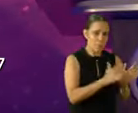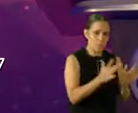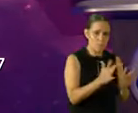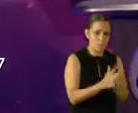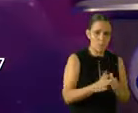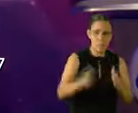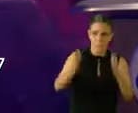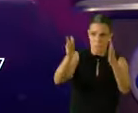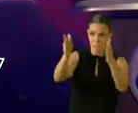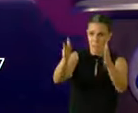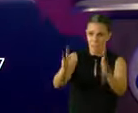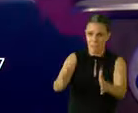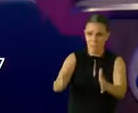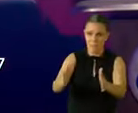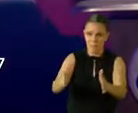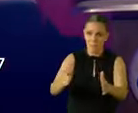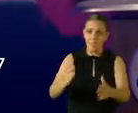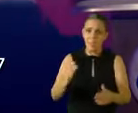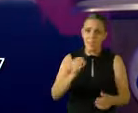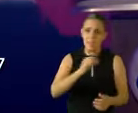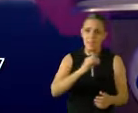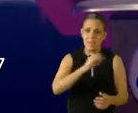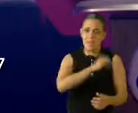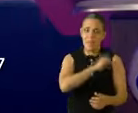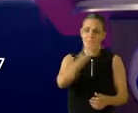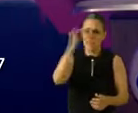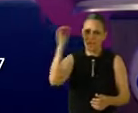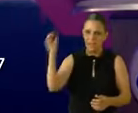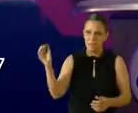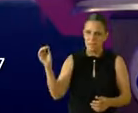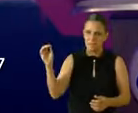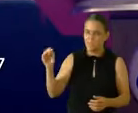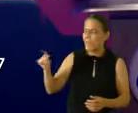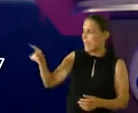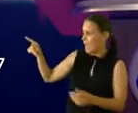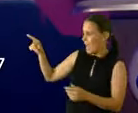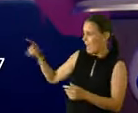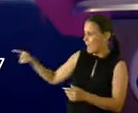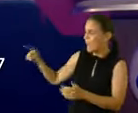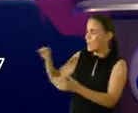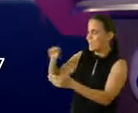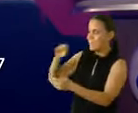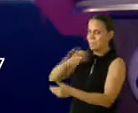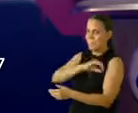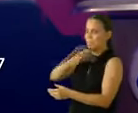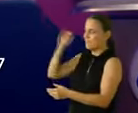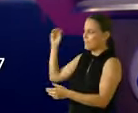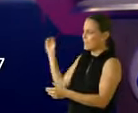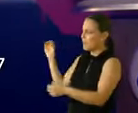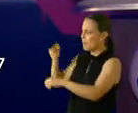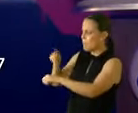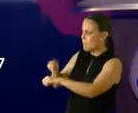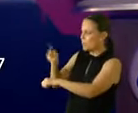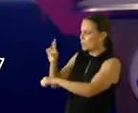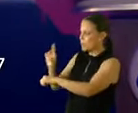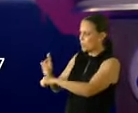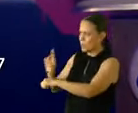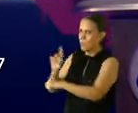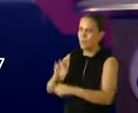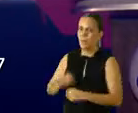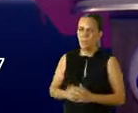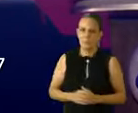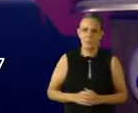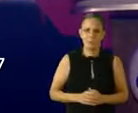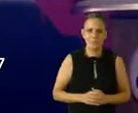la Blanca Navidad, una obra de arte. Y acá está la Navidad jíbara, bellísima. Y aquí pues ya usted ve, a mí